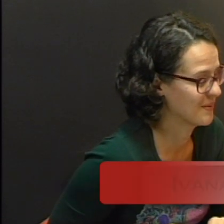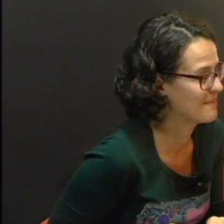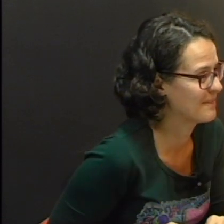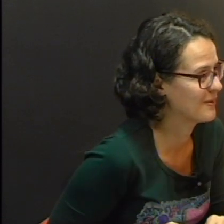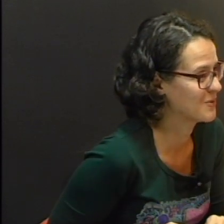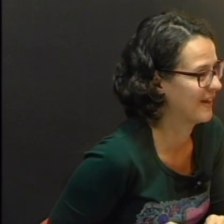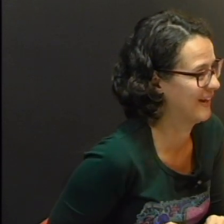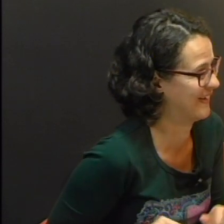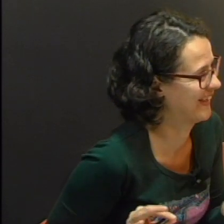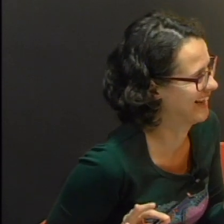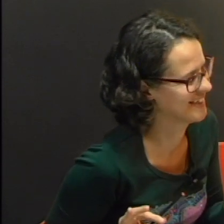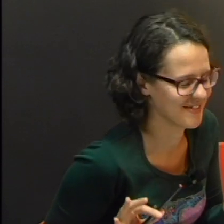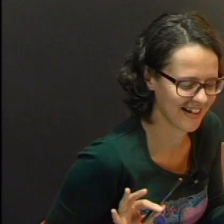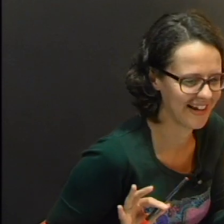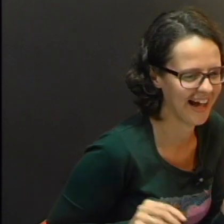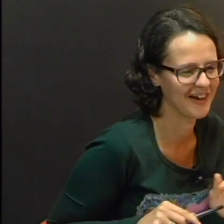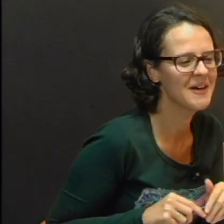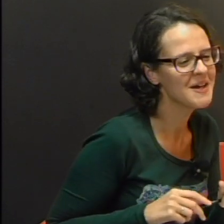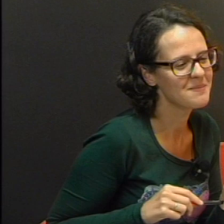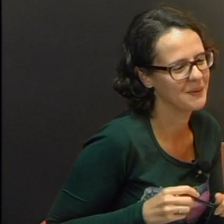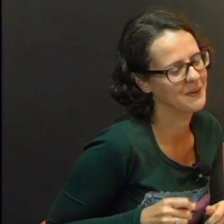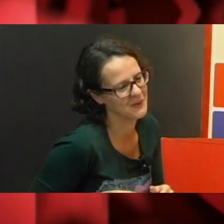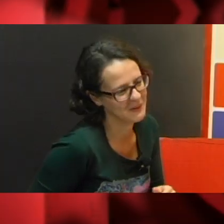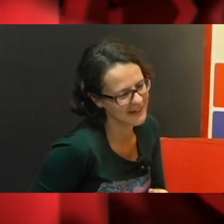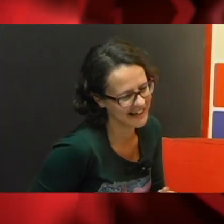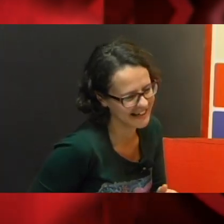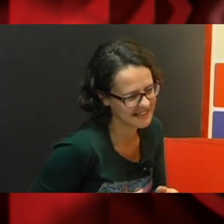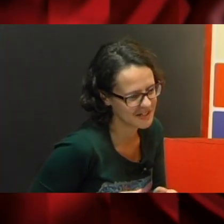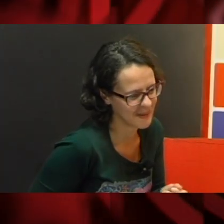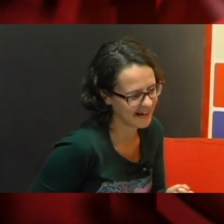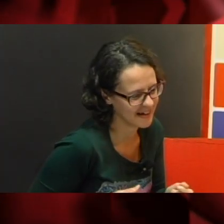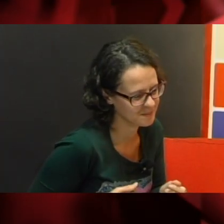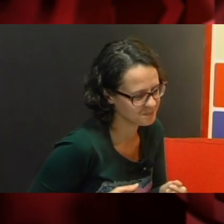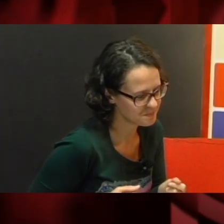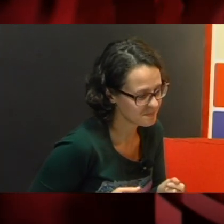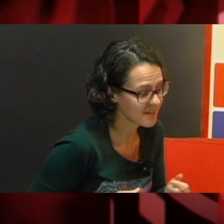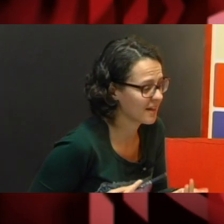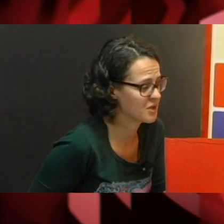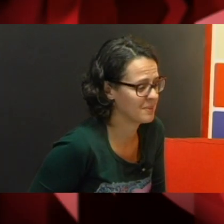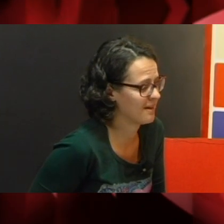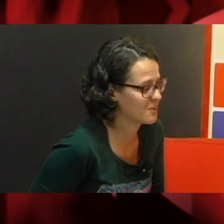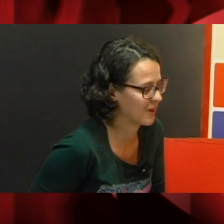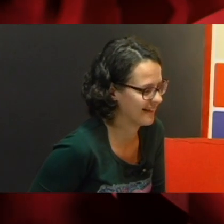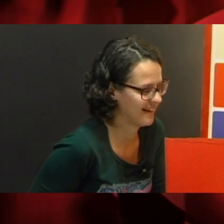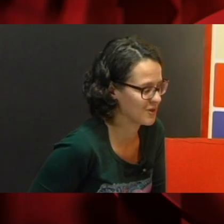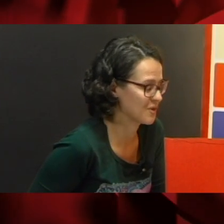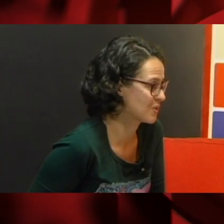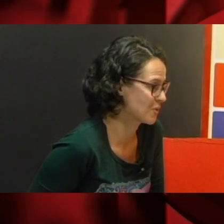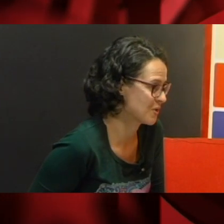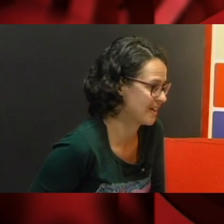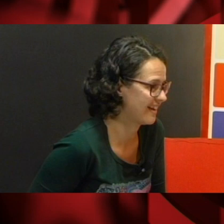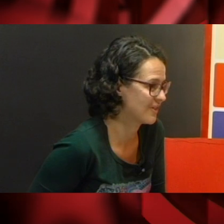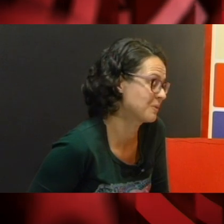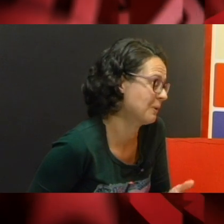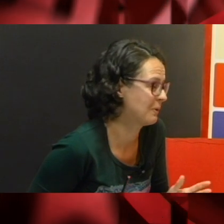acaso se llevó la palma bolsonaro la gana pero bueno yo creo que sí que es verdad que nos esperábamos cualquiera de los dos